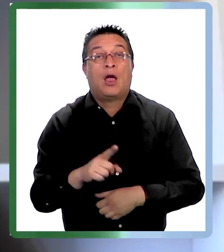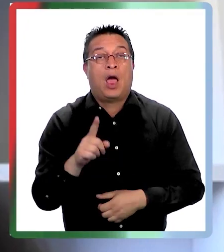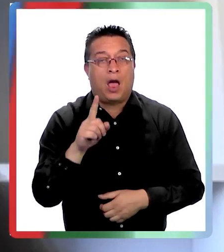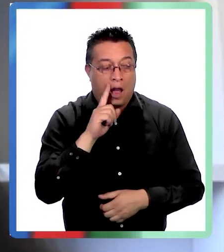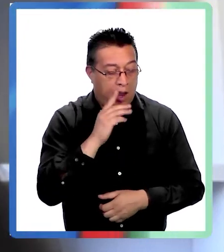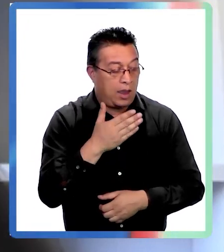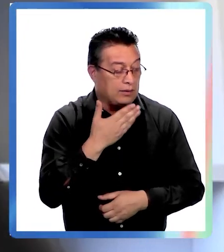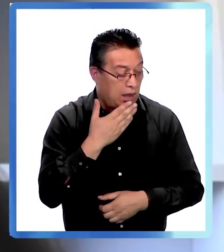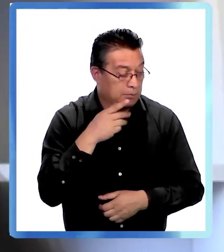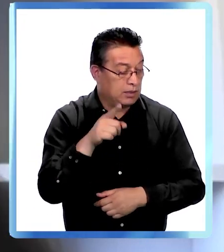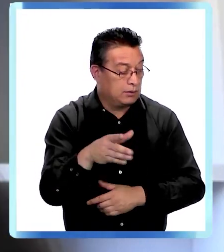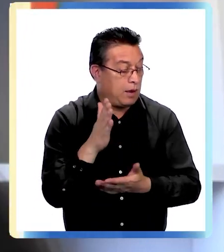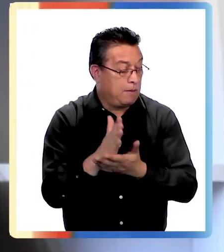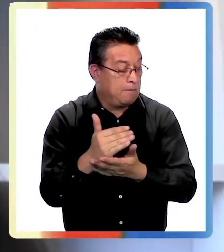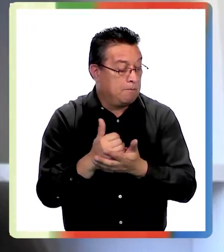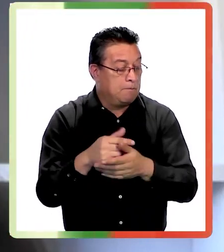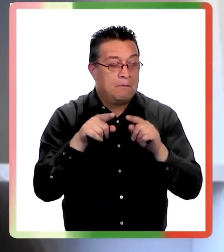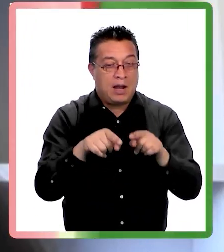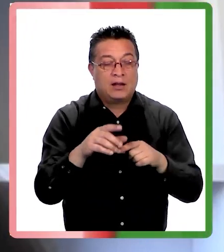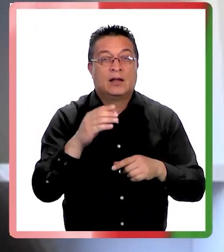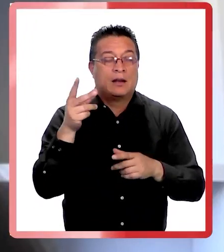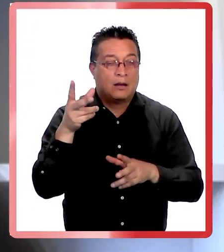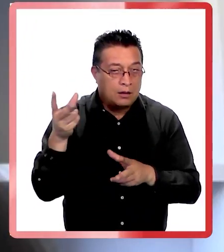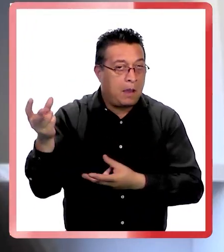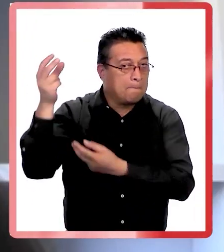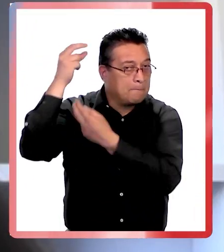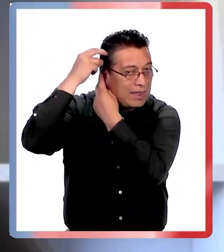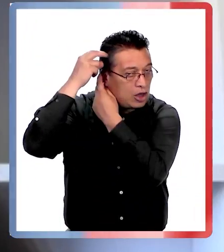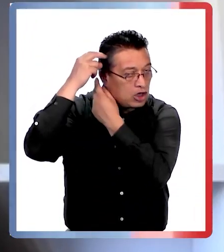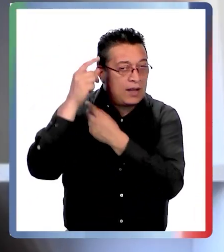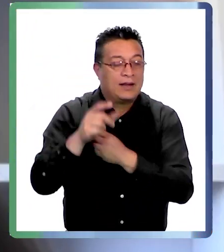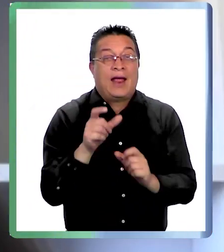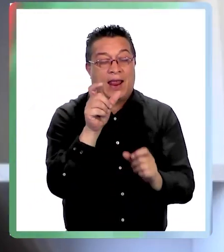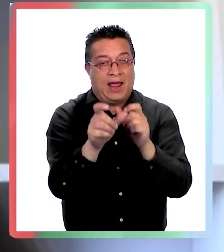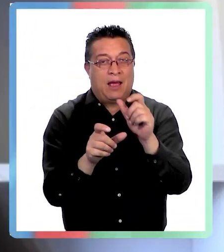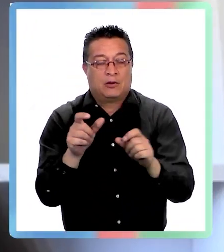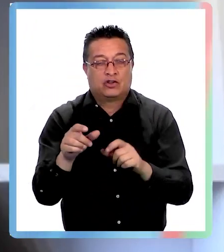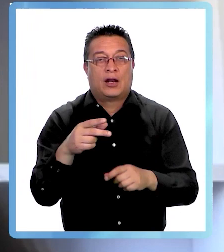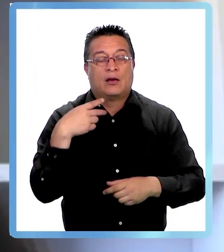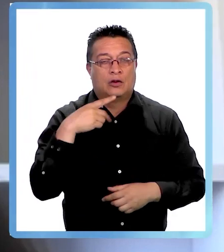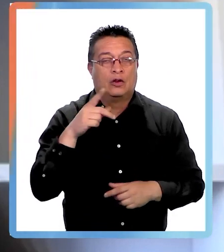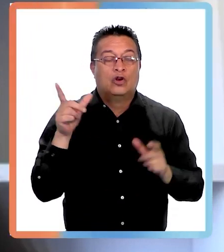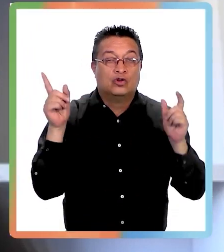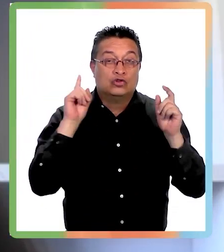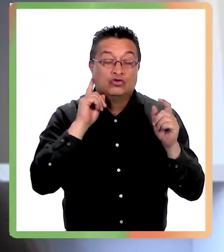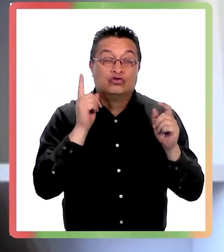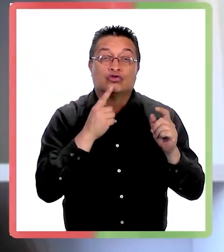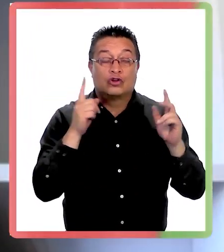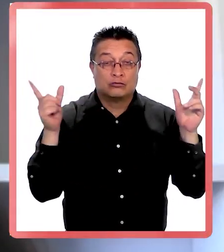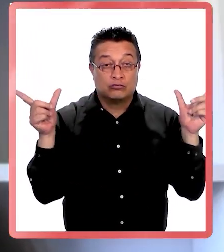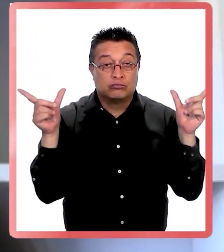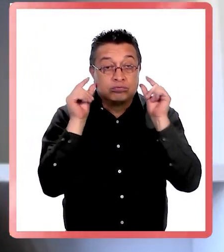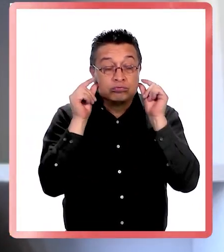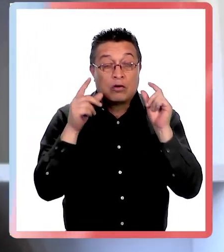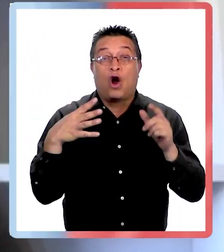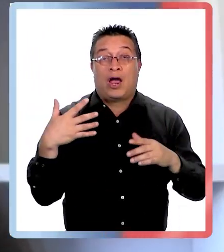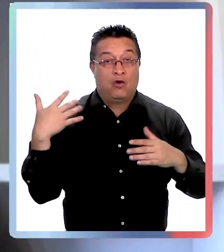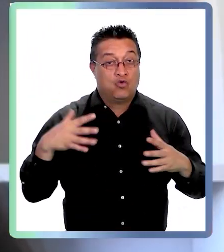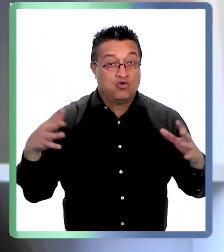años. También tenemos la cobertura de implantes cocleares en pacientes con hipoacusias